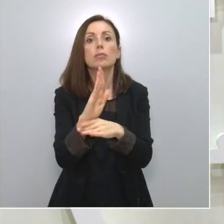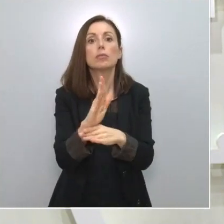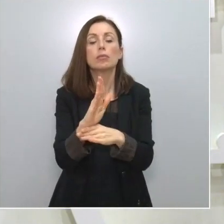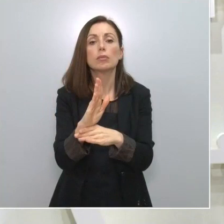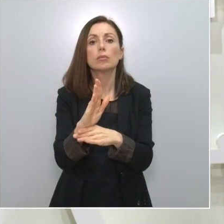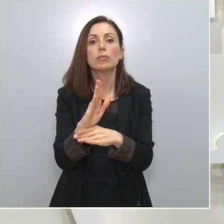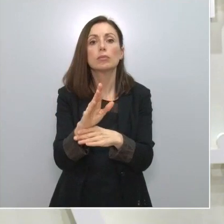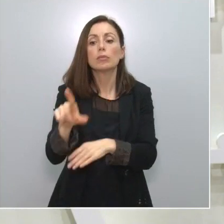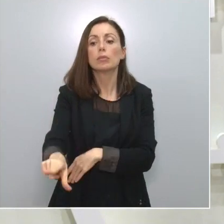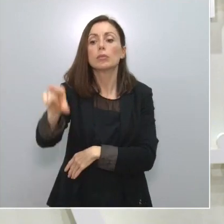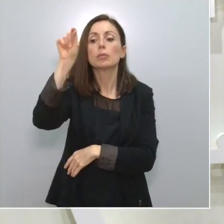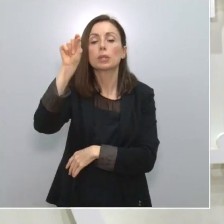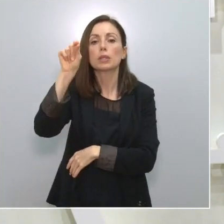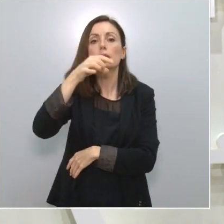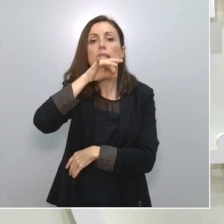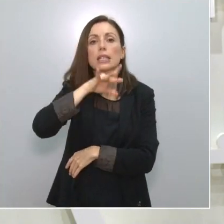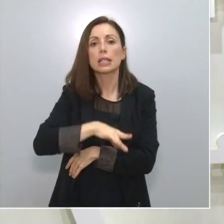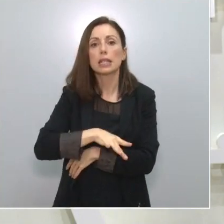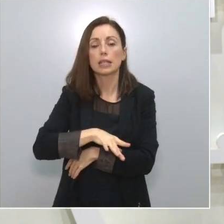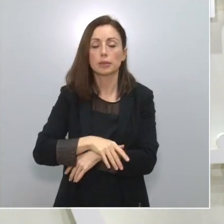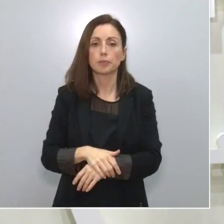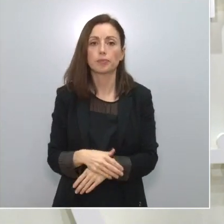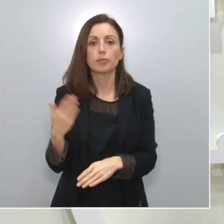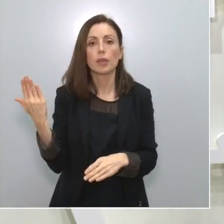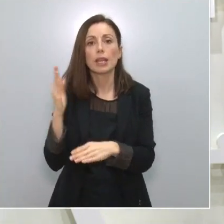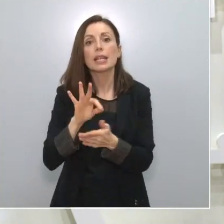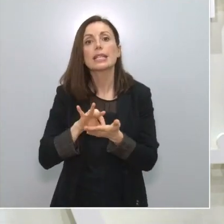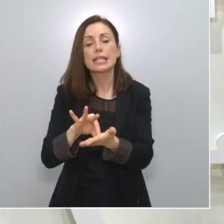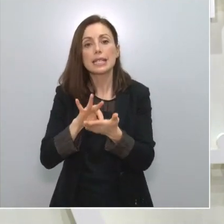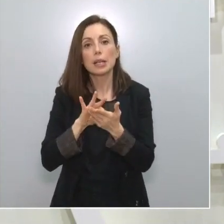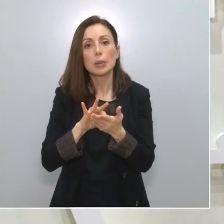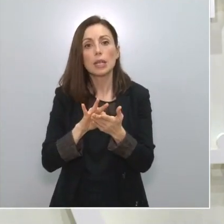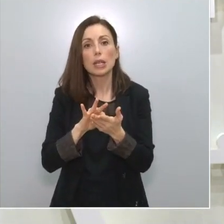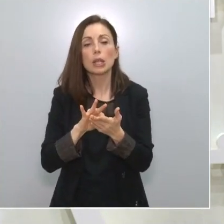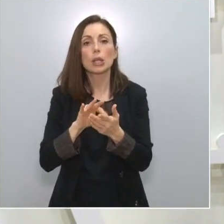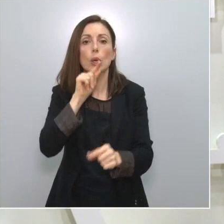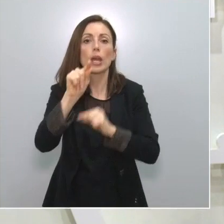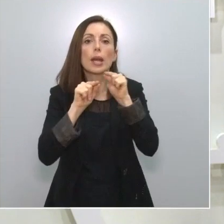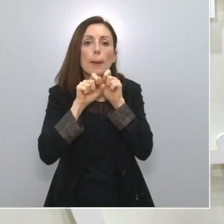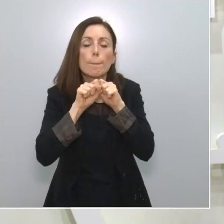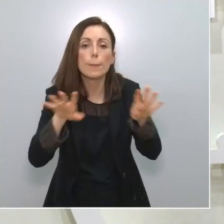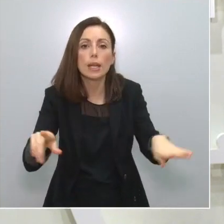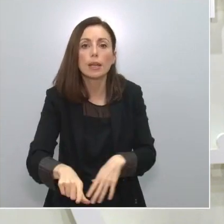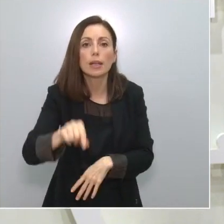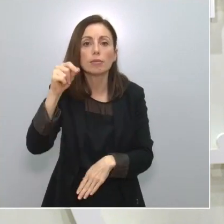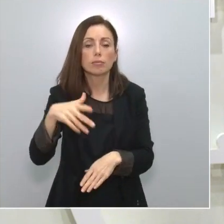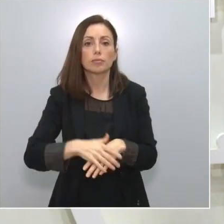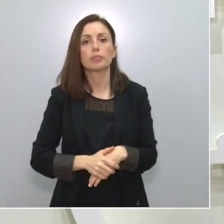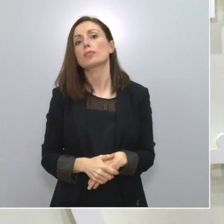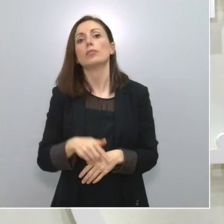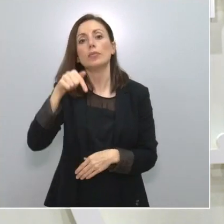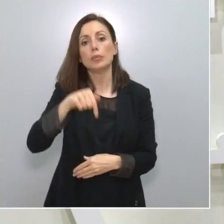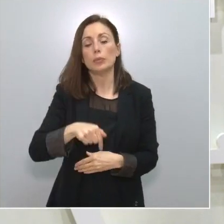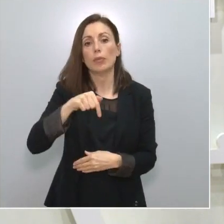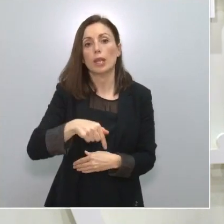comunidad autónoma, es uno de nuestros representantes del servicio de epidemiología, un profesional de la sanidad de la región